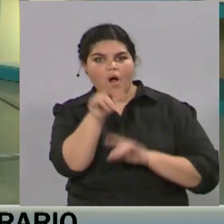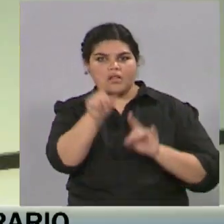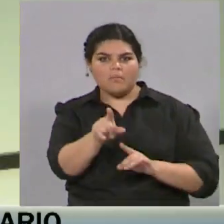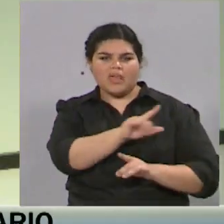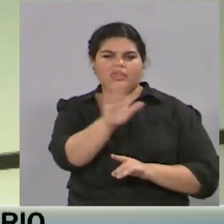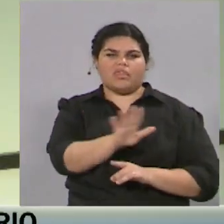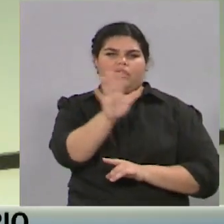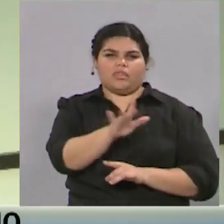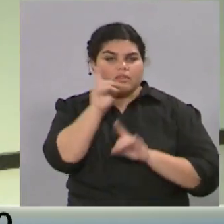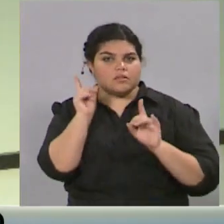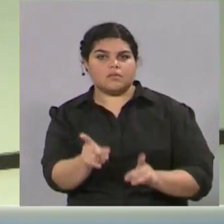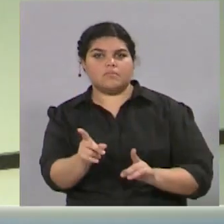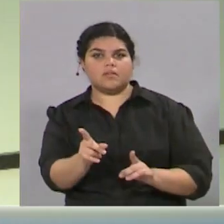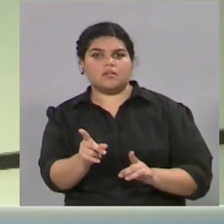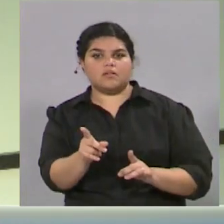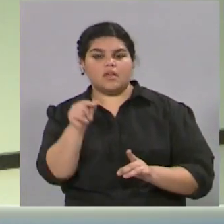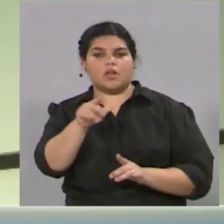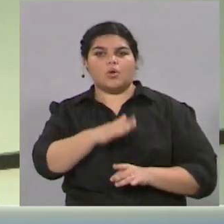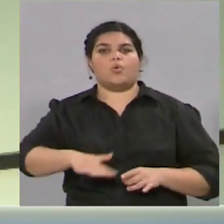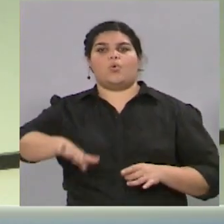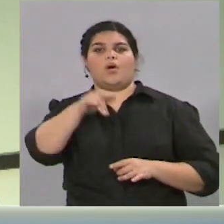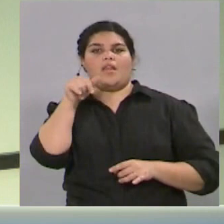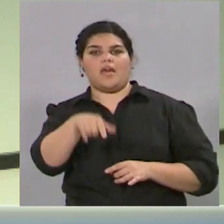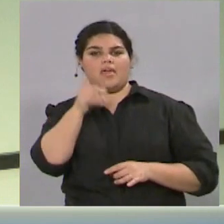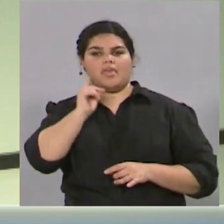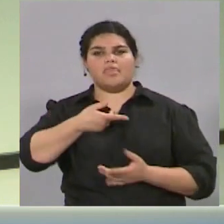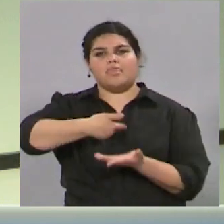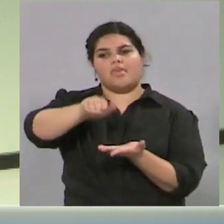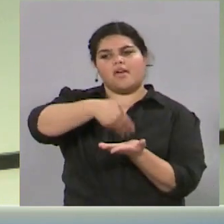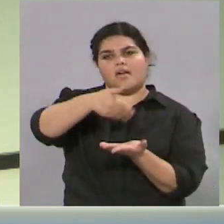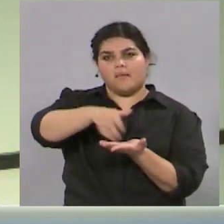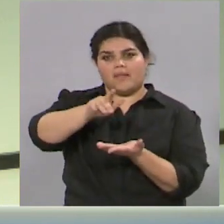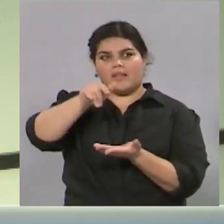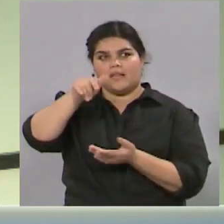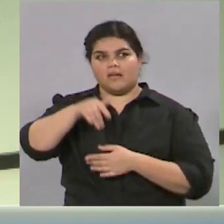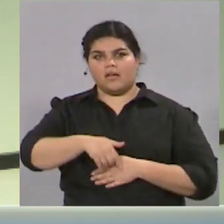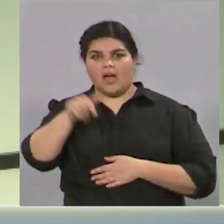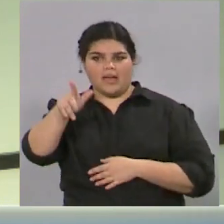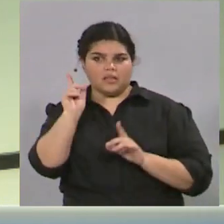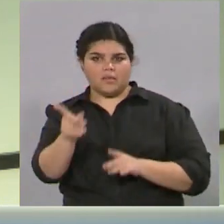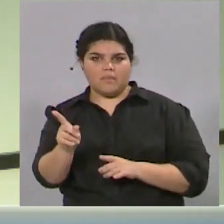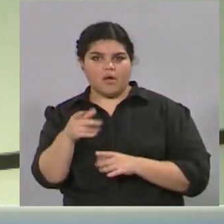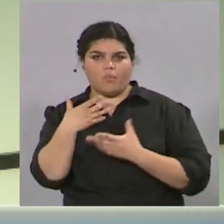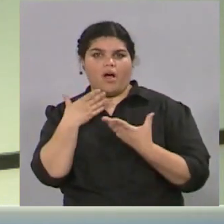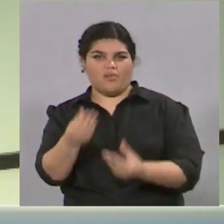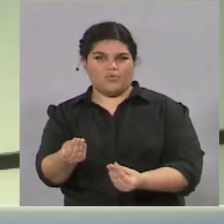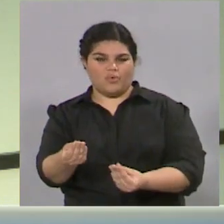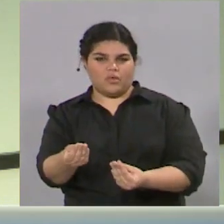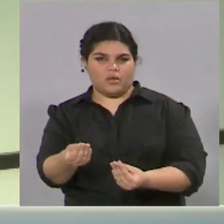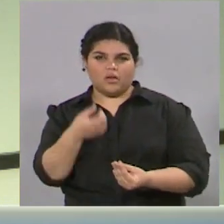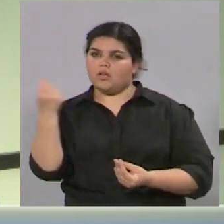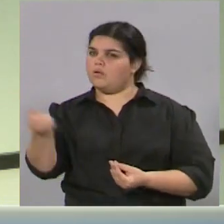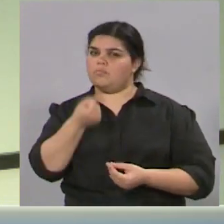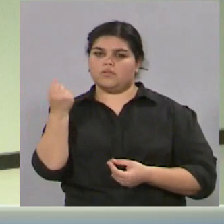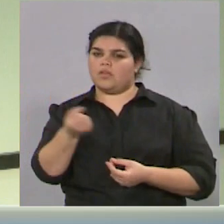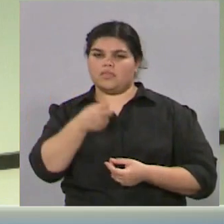participamos en un lugar donde se está acosando, donde se está discriminando, somos cómplices. Claro. Entonces, tenemos que educarnos, tenemos que